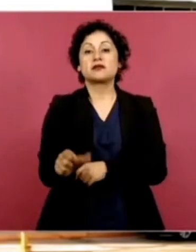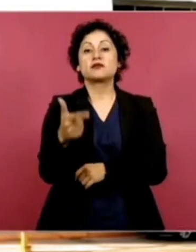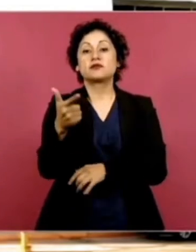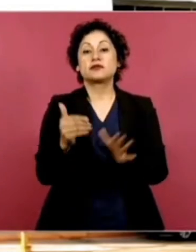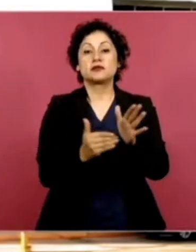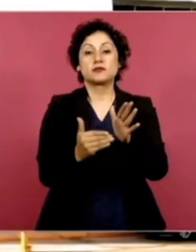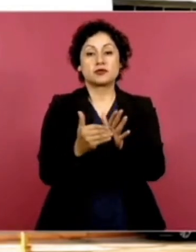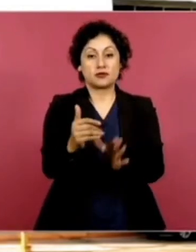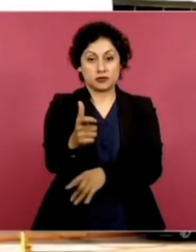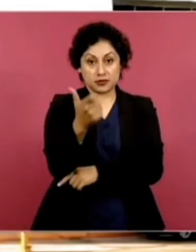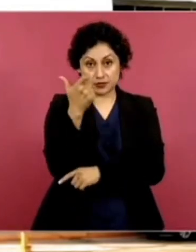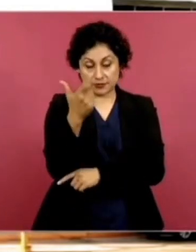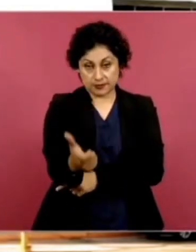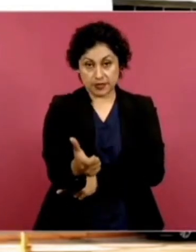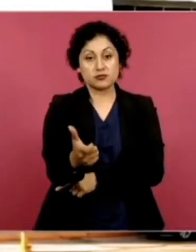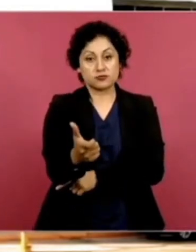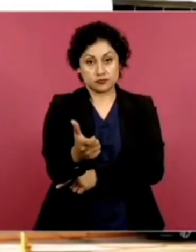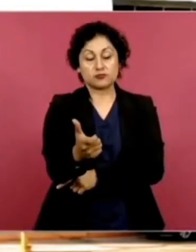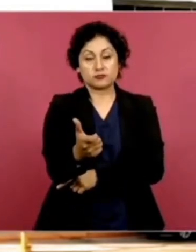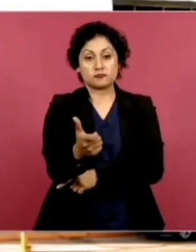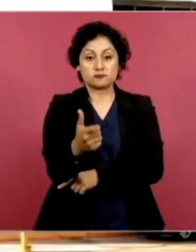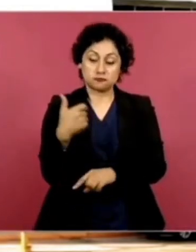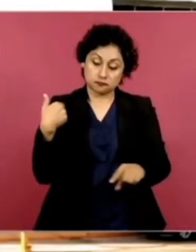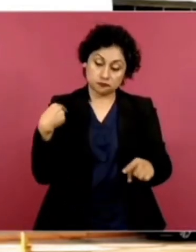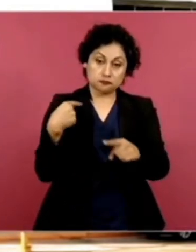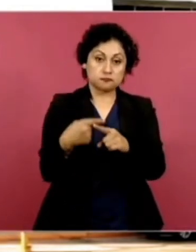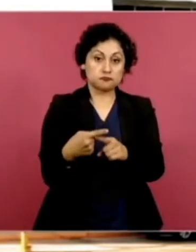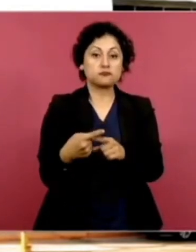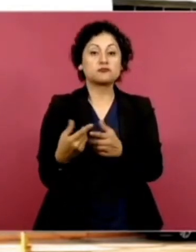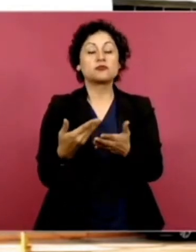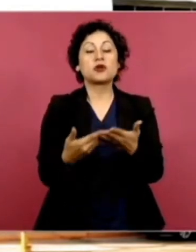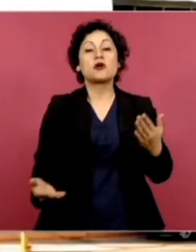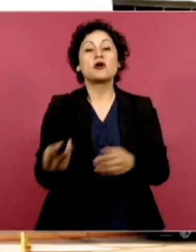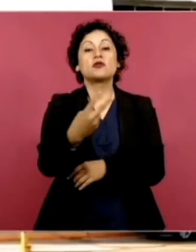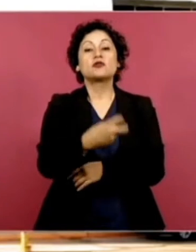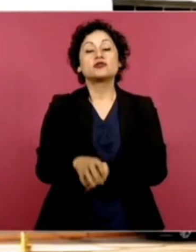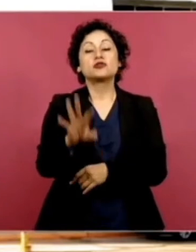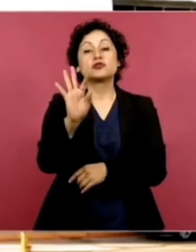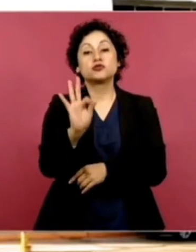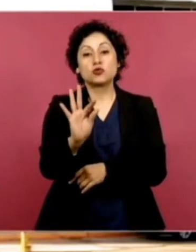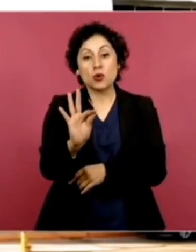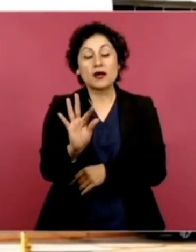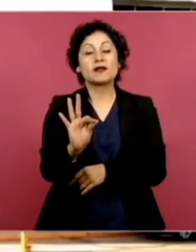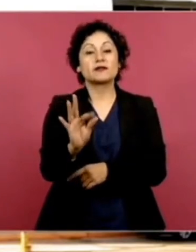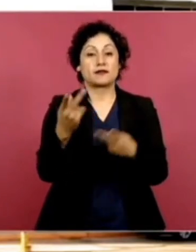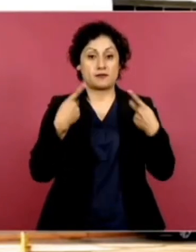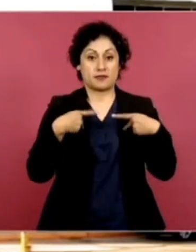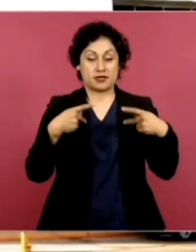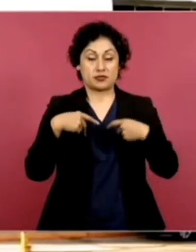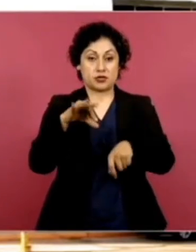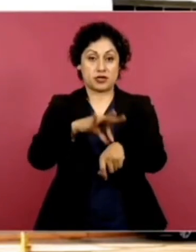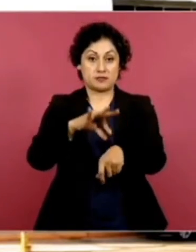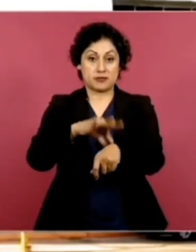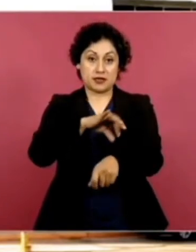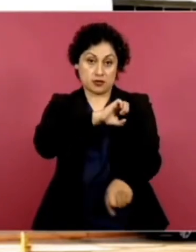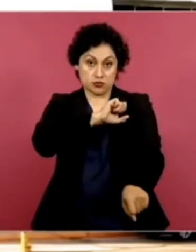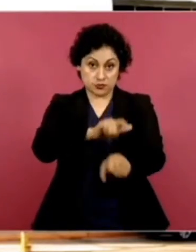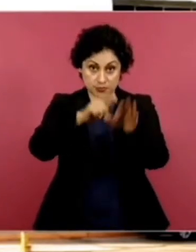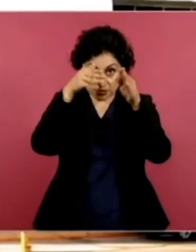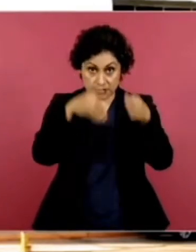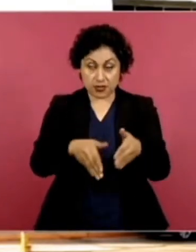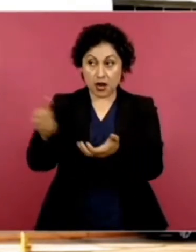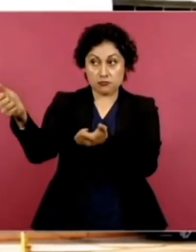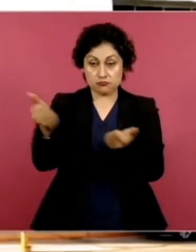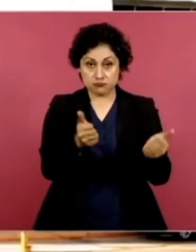de pesos hasta este momento y a la fecha 240 médicas y médicos especialistas han sido contratados para que